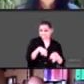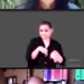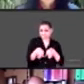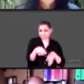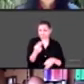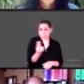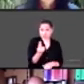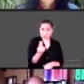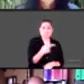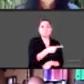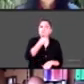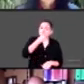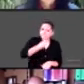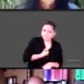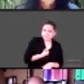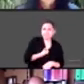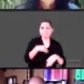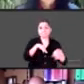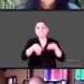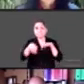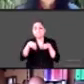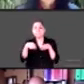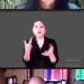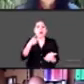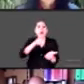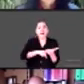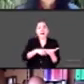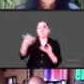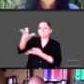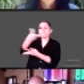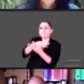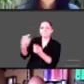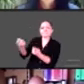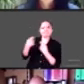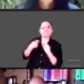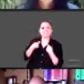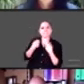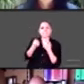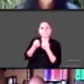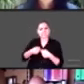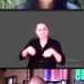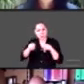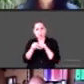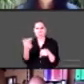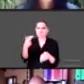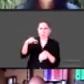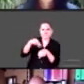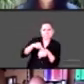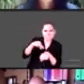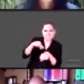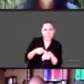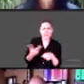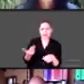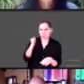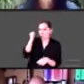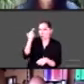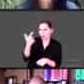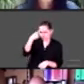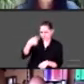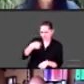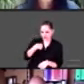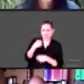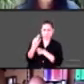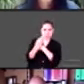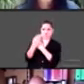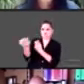condiciones precarias sin ningún, o mayoritariamente sin ningún mecanismo de protección social. Reitero,